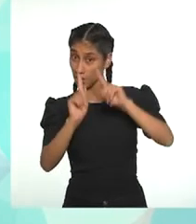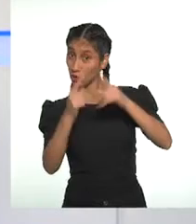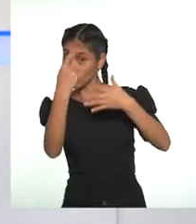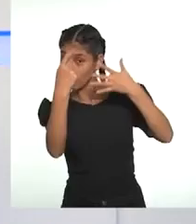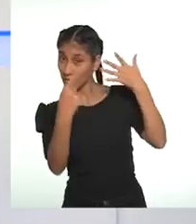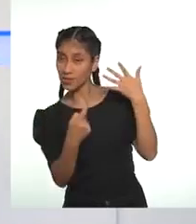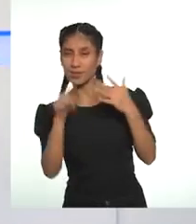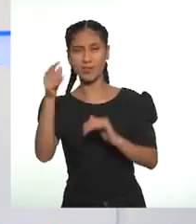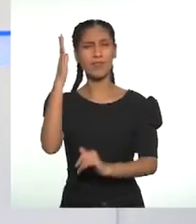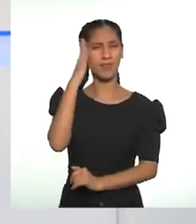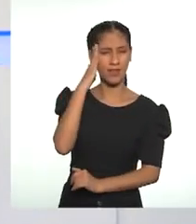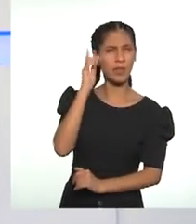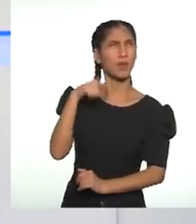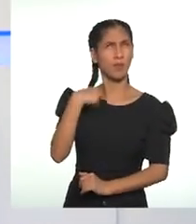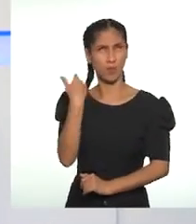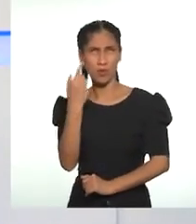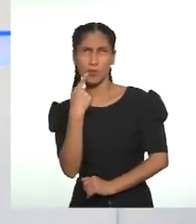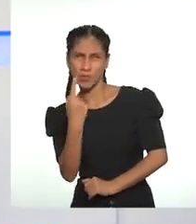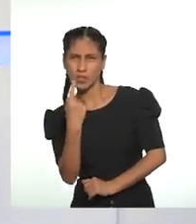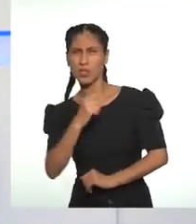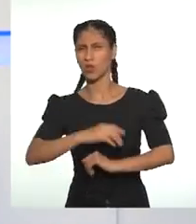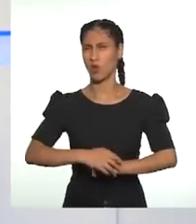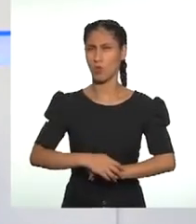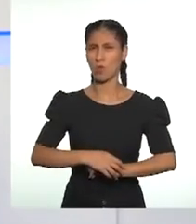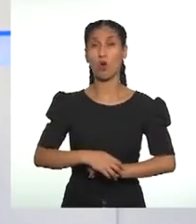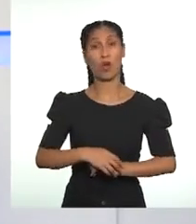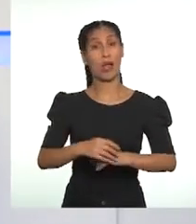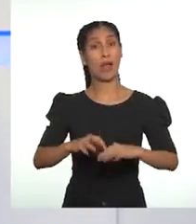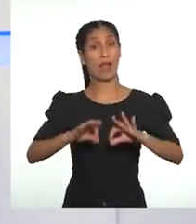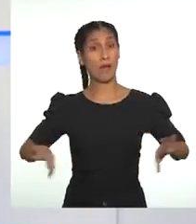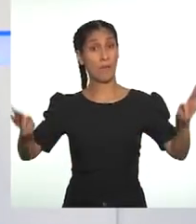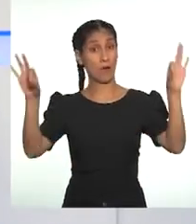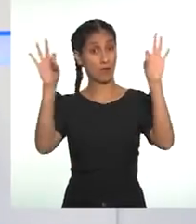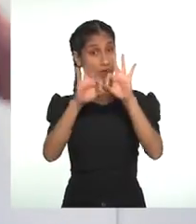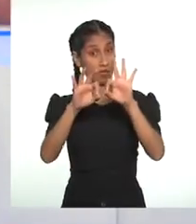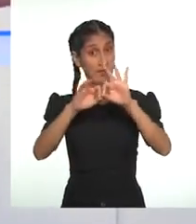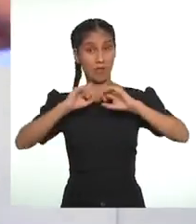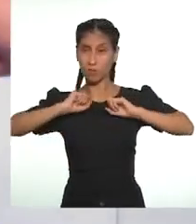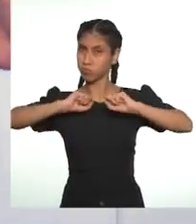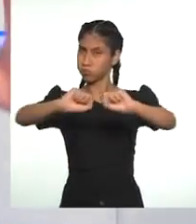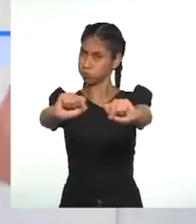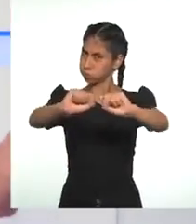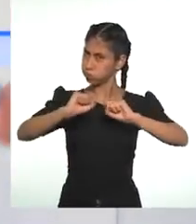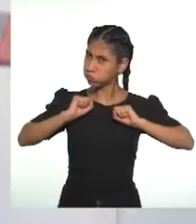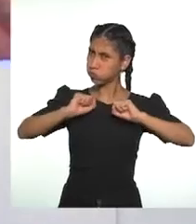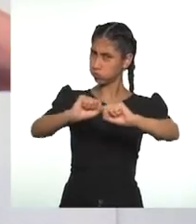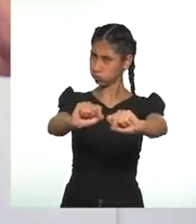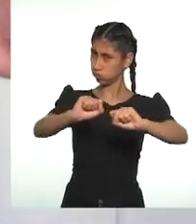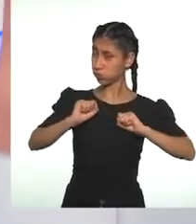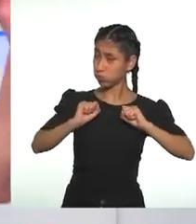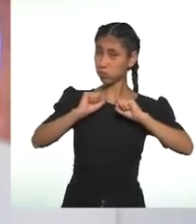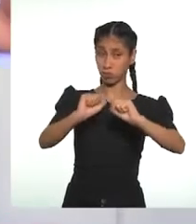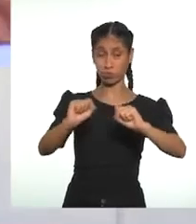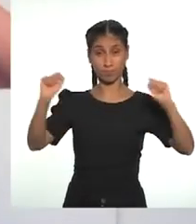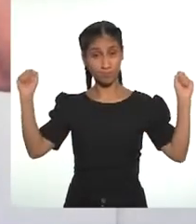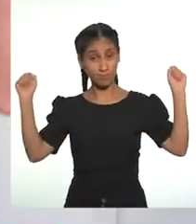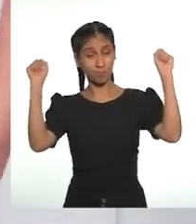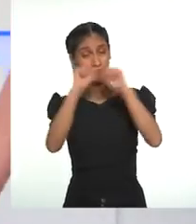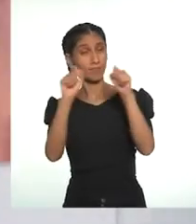ellas? Ya sé, podríamos mencionar la importancia de realizar alguna actividad